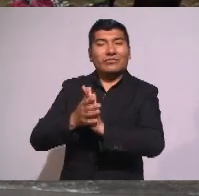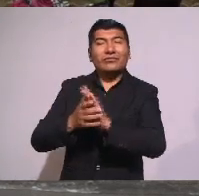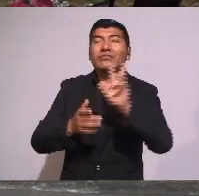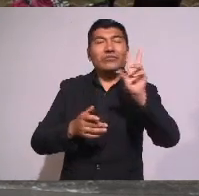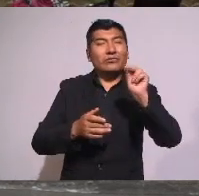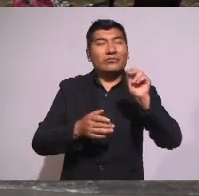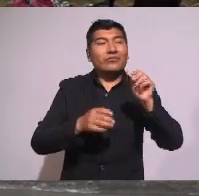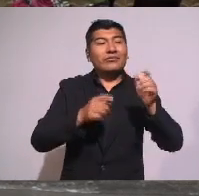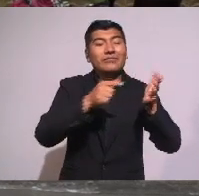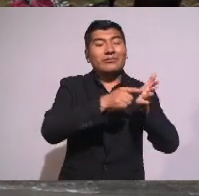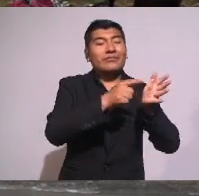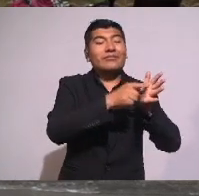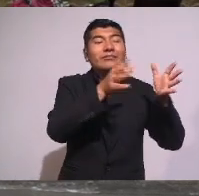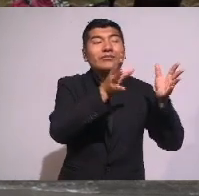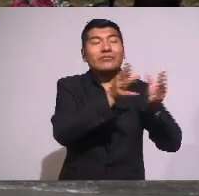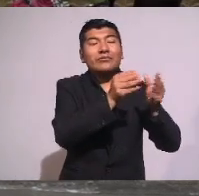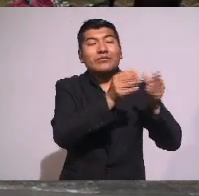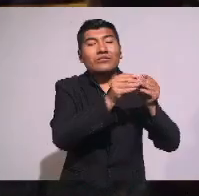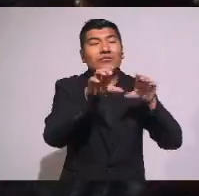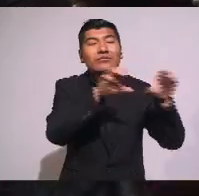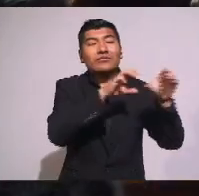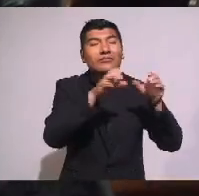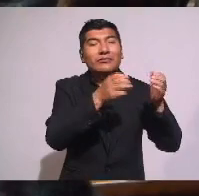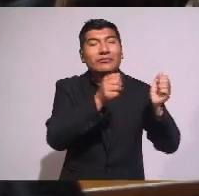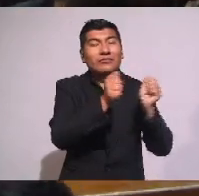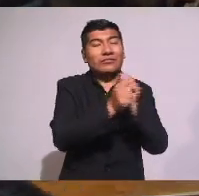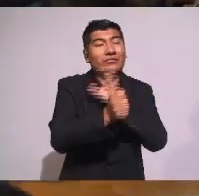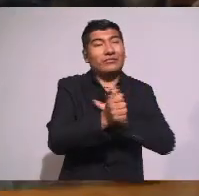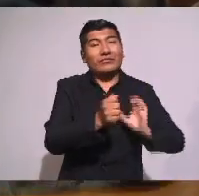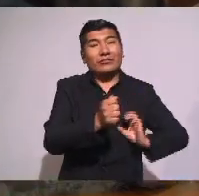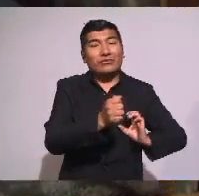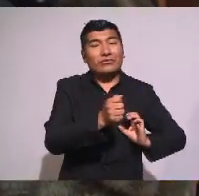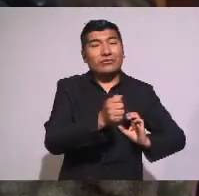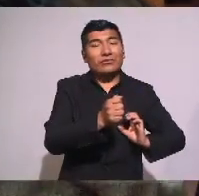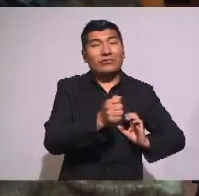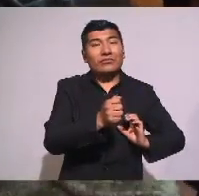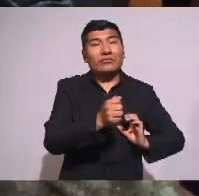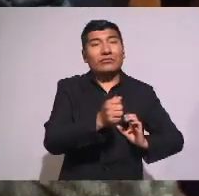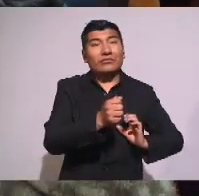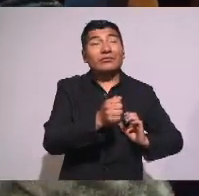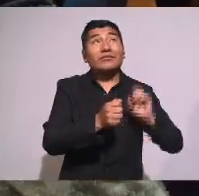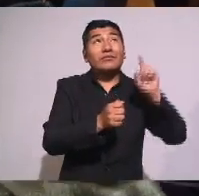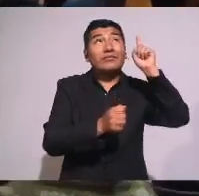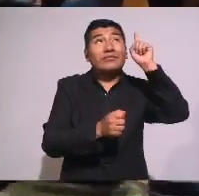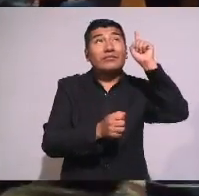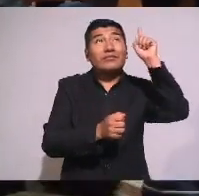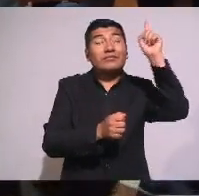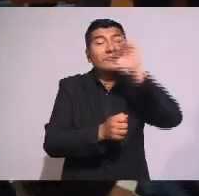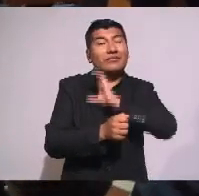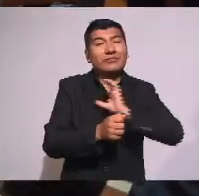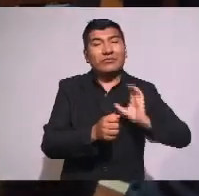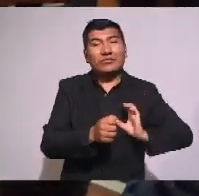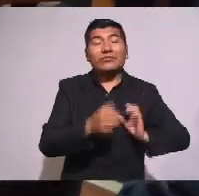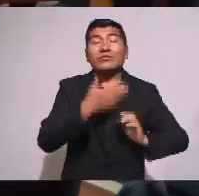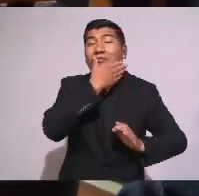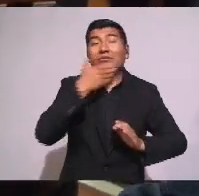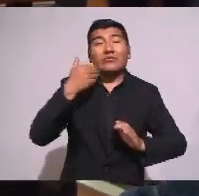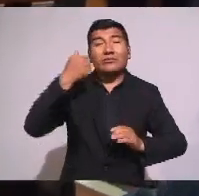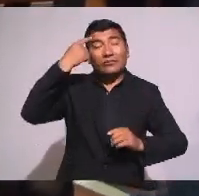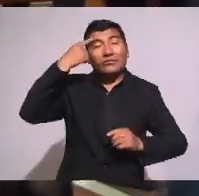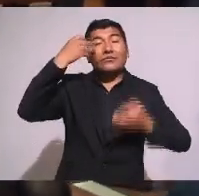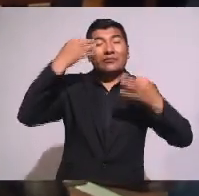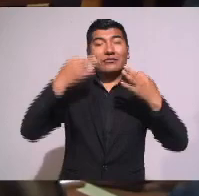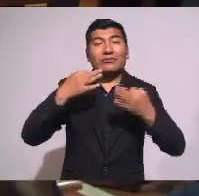No es el culto que realizan lo que hace de Cristo, sino las decisiones que